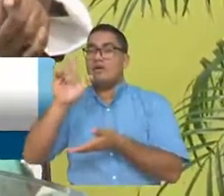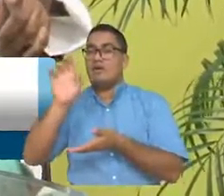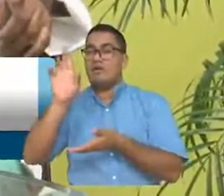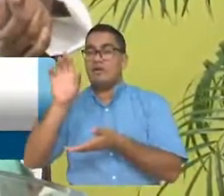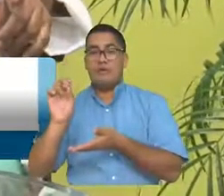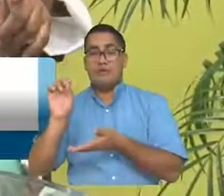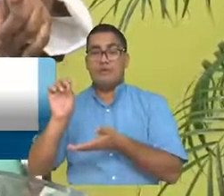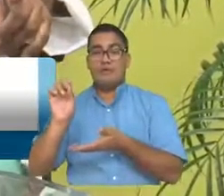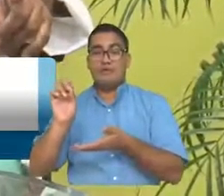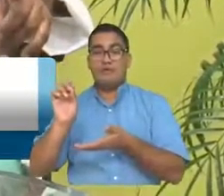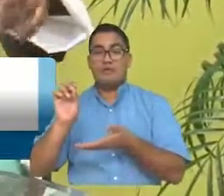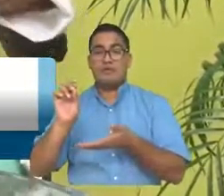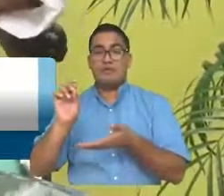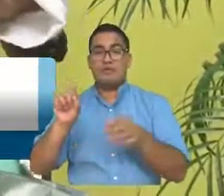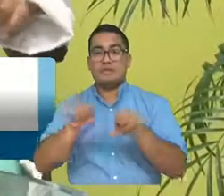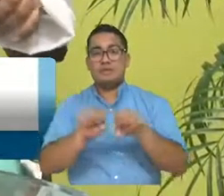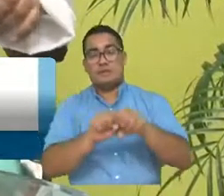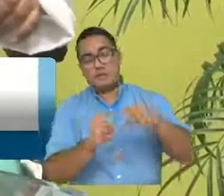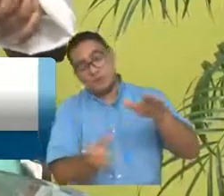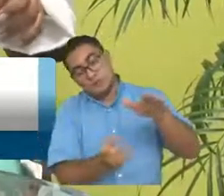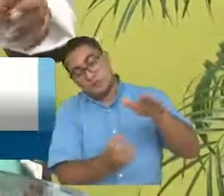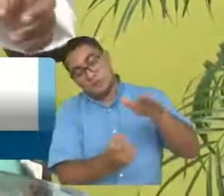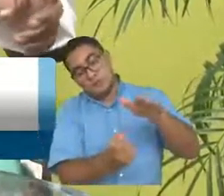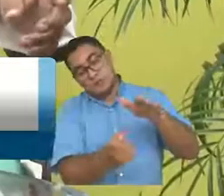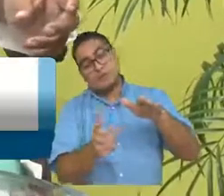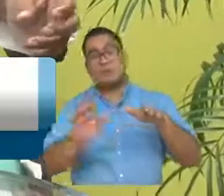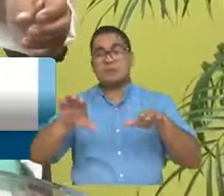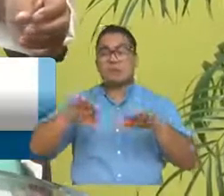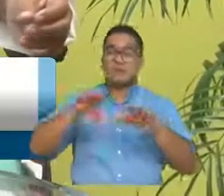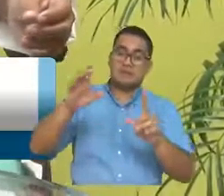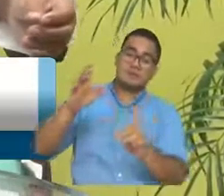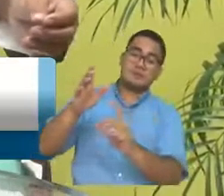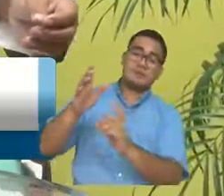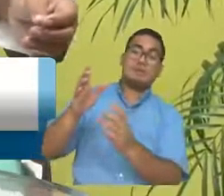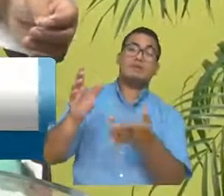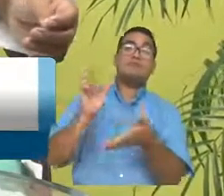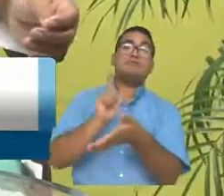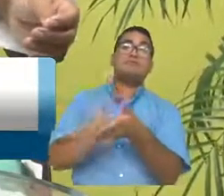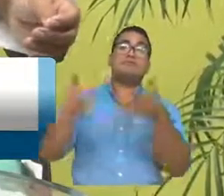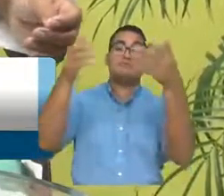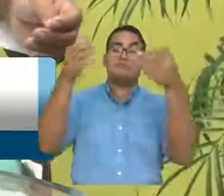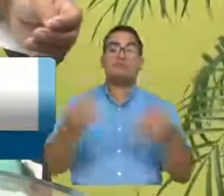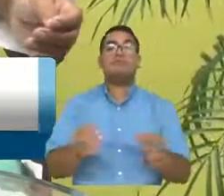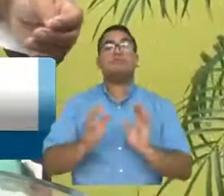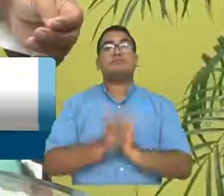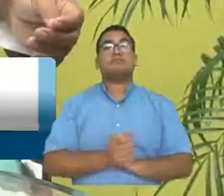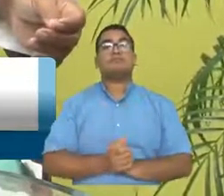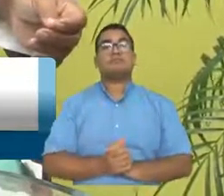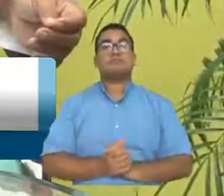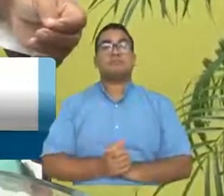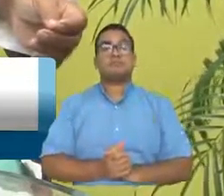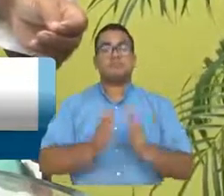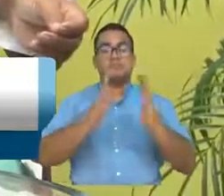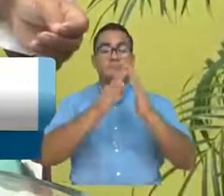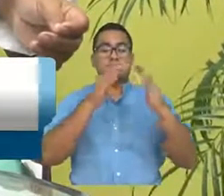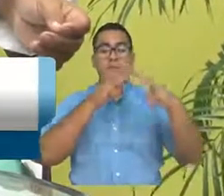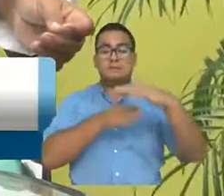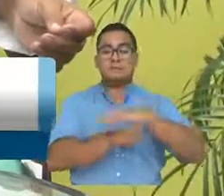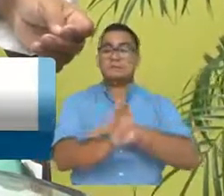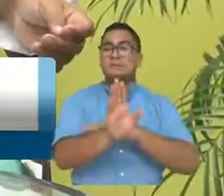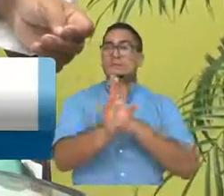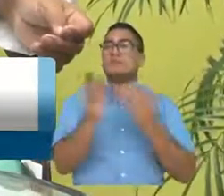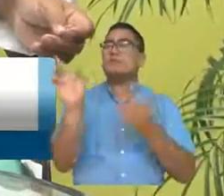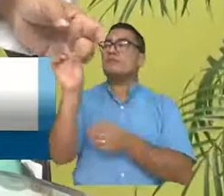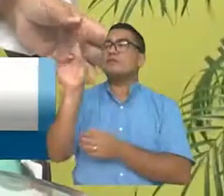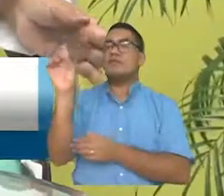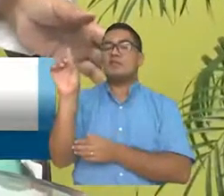mañana y le dio el sol, ese cloro ya se degradó. Entonces, es preferible tener un